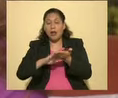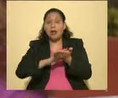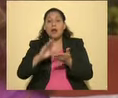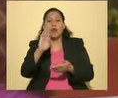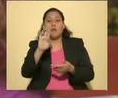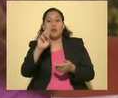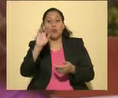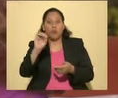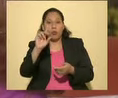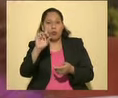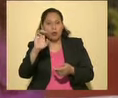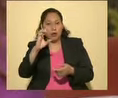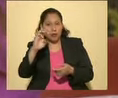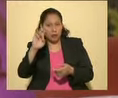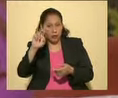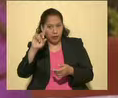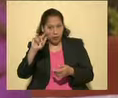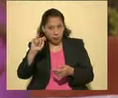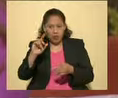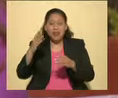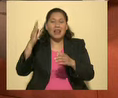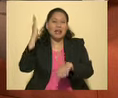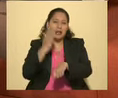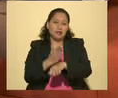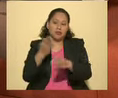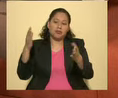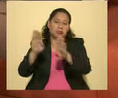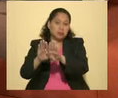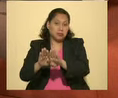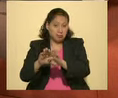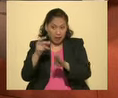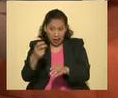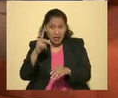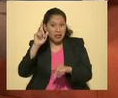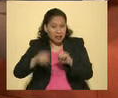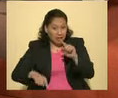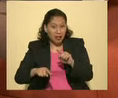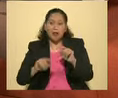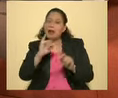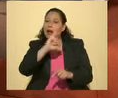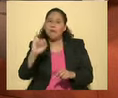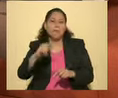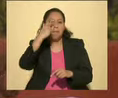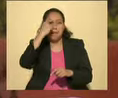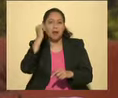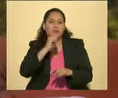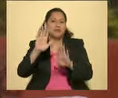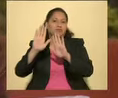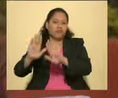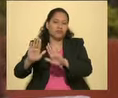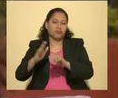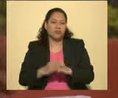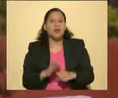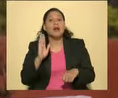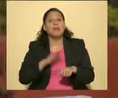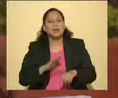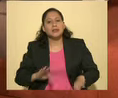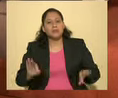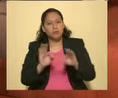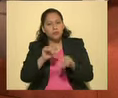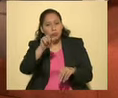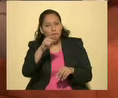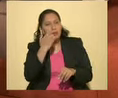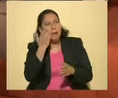historial crediticio no permanece en el buró de crédito. Ajá. Lo importante aquí es que quieras pagar. Y luego si les venden la idea, ¿no?